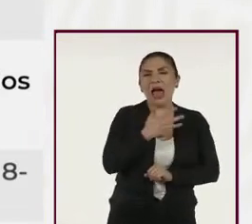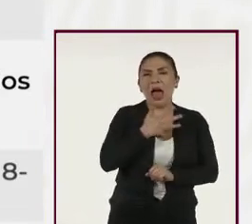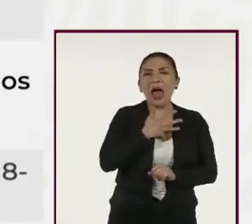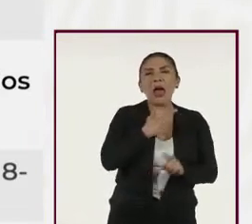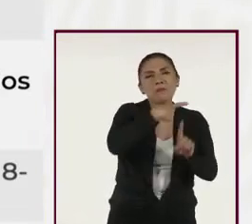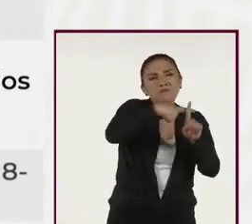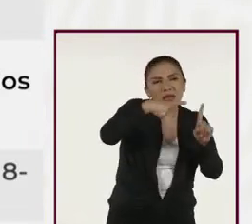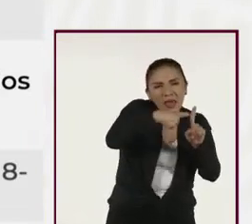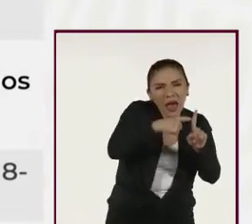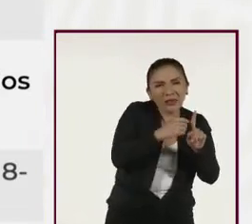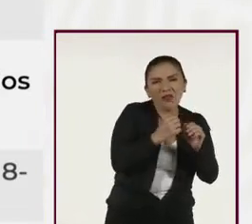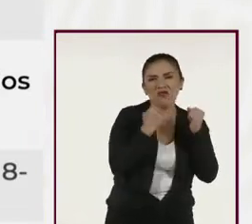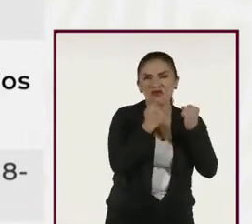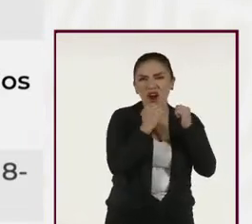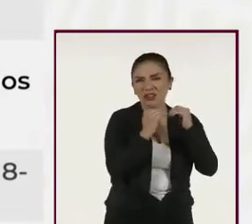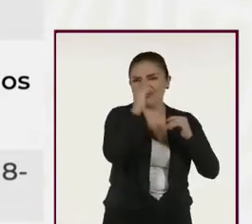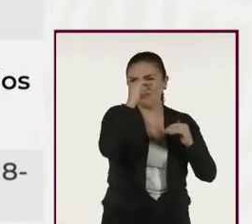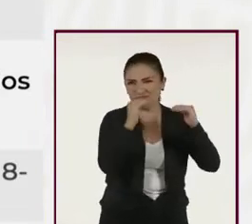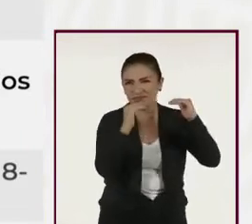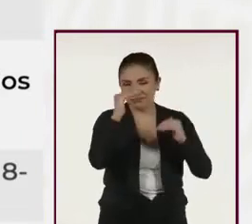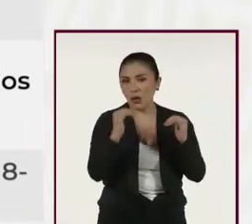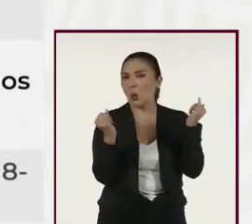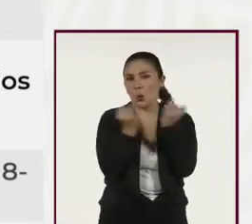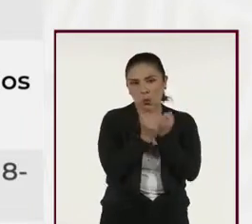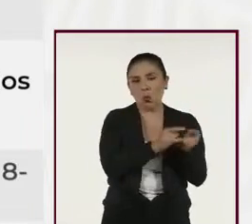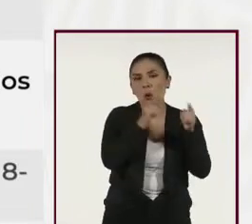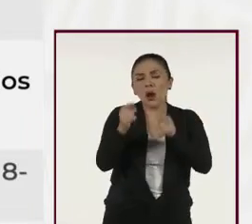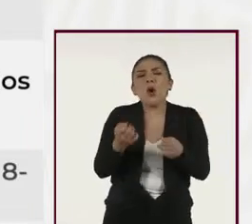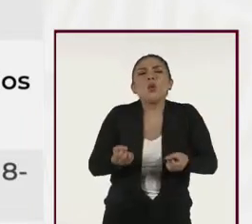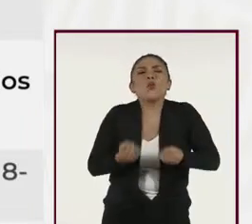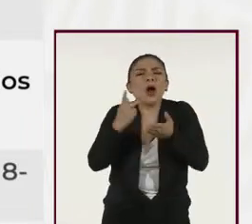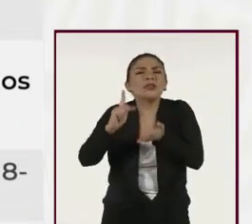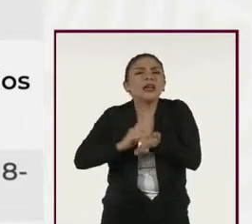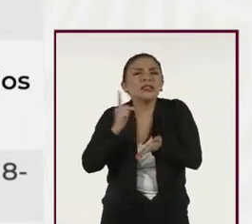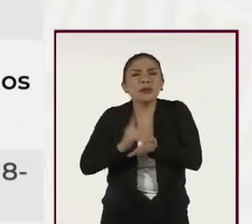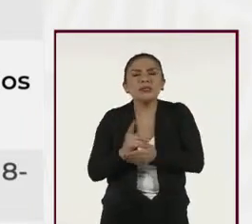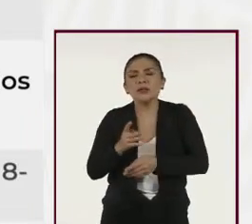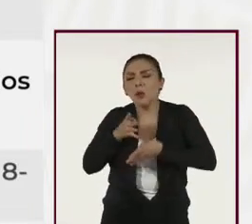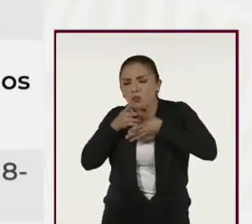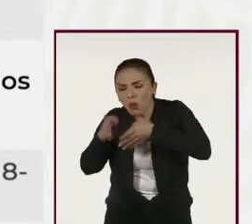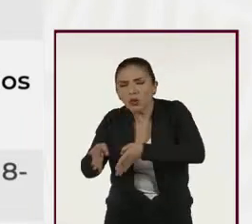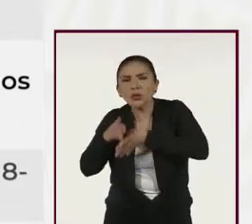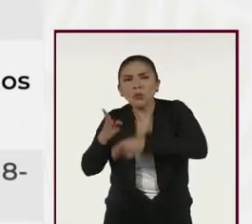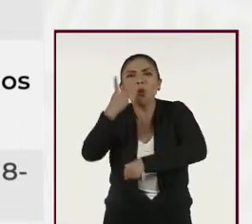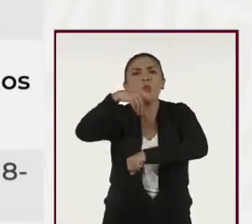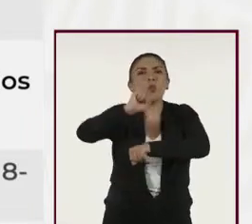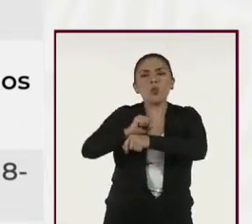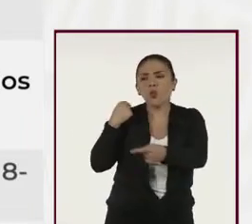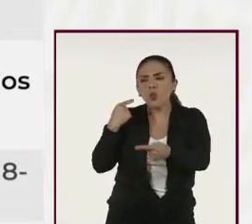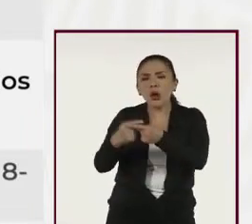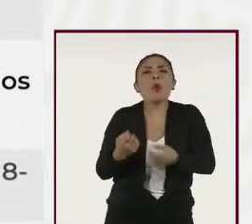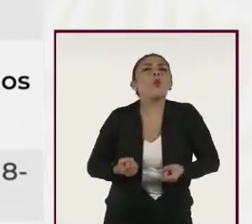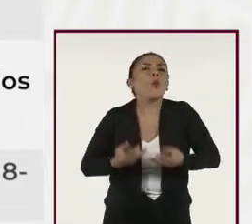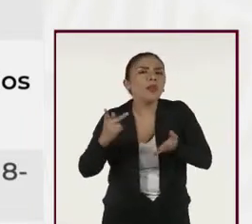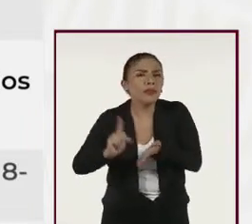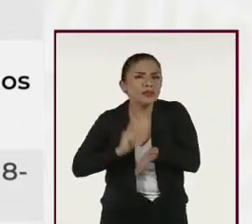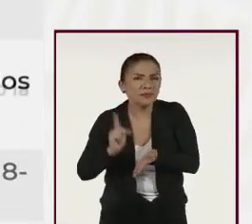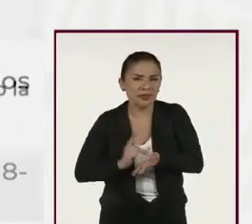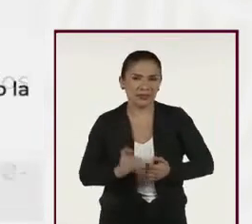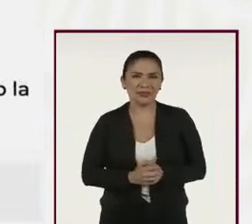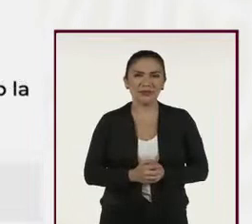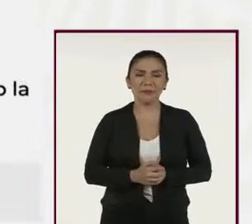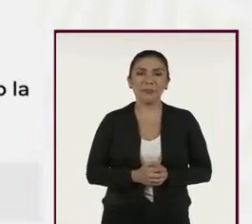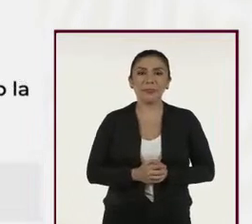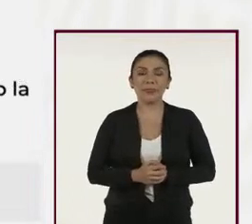de acuerdo al número de veces en las que se induce el vómito en una semana. En la que sigue, en la siguiente